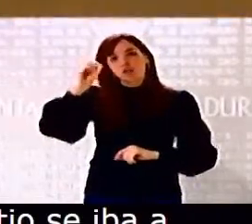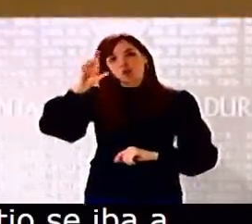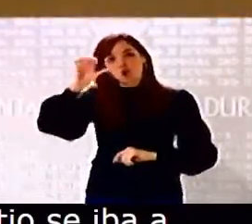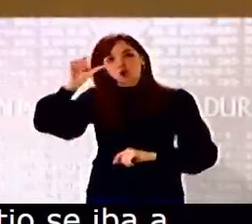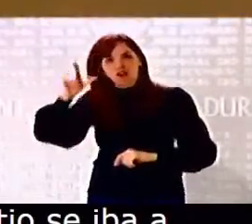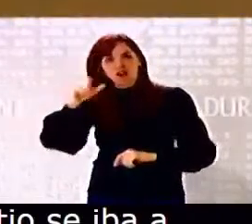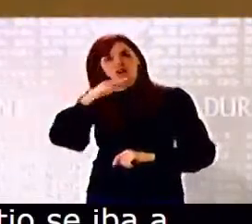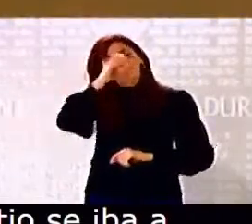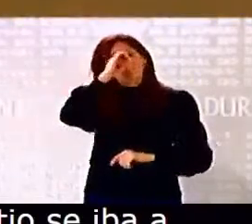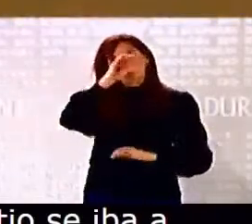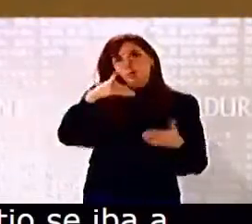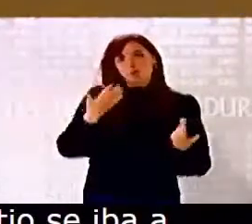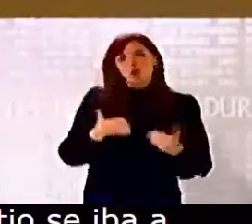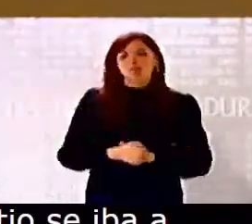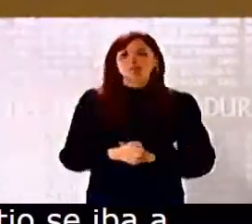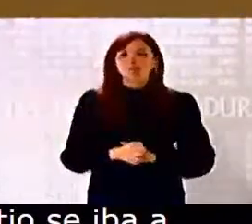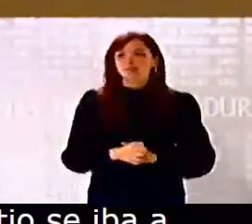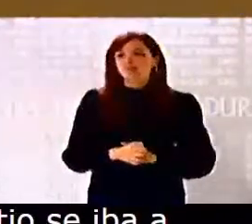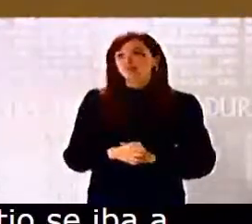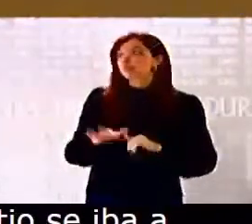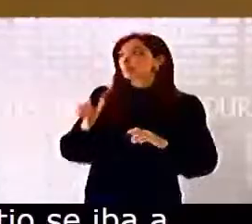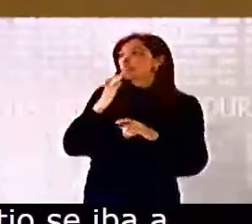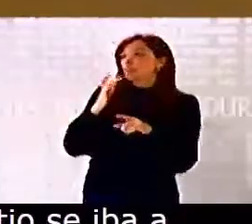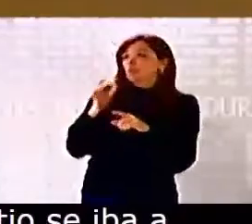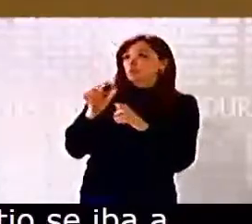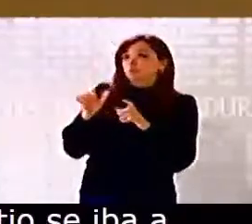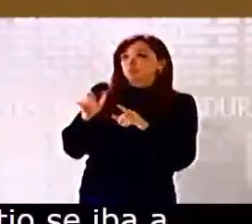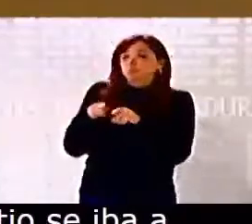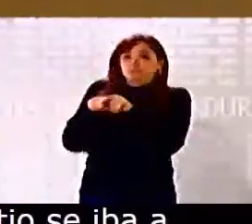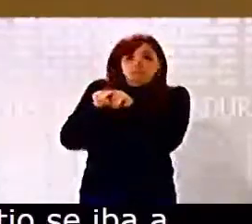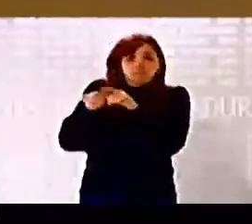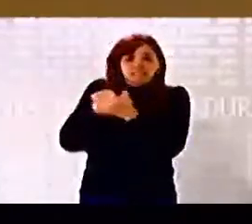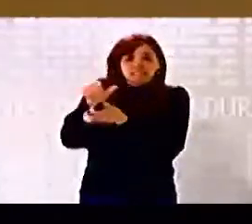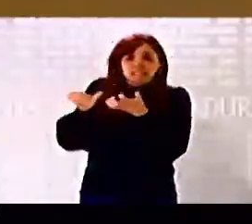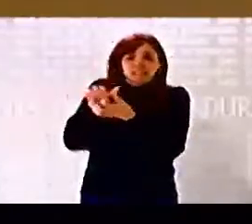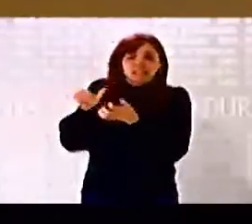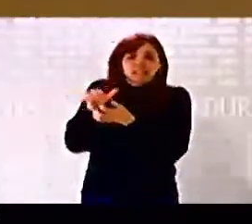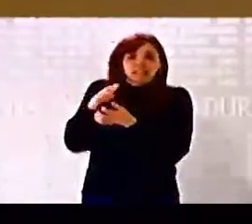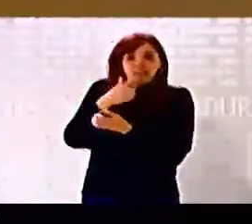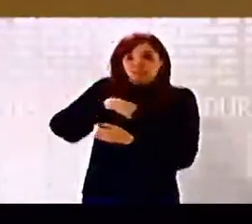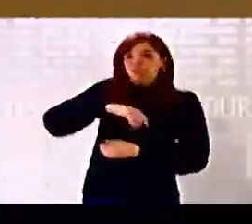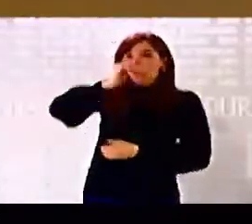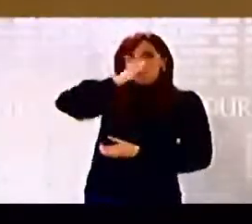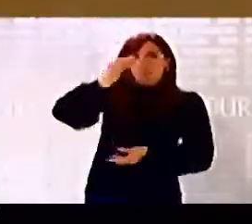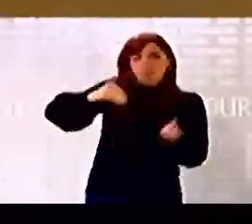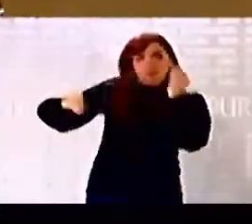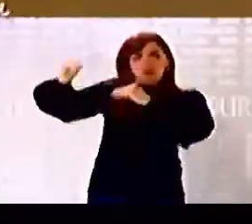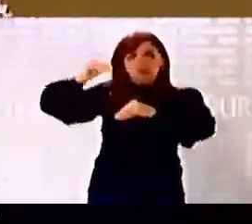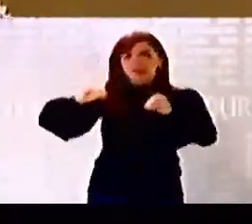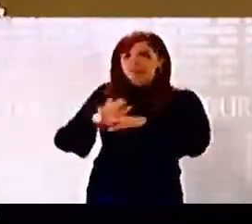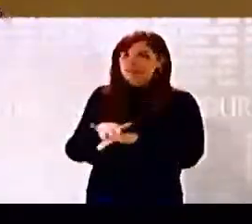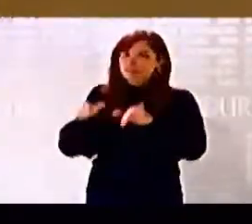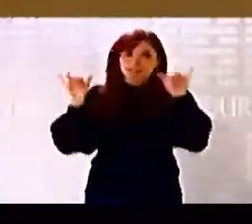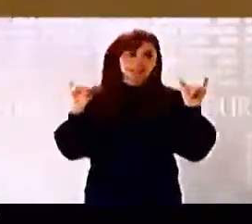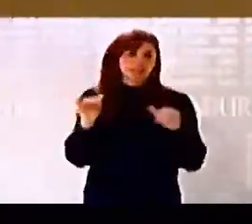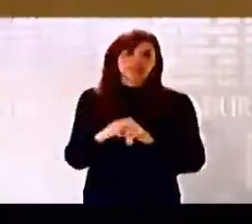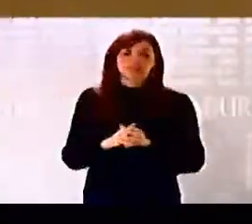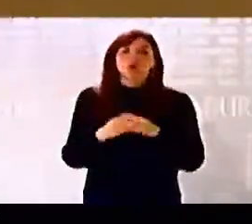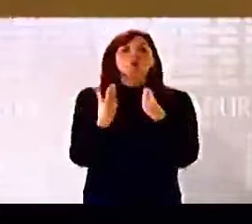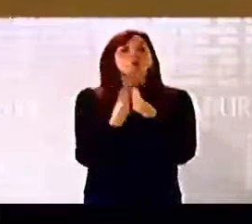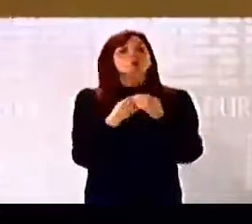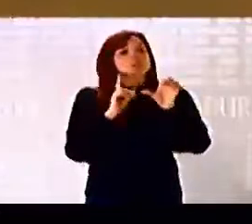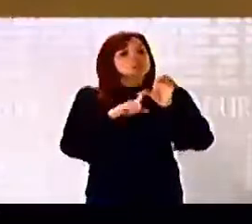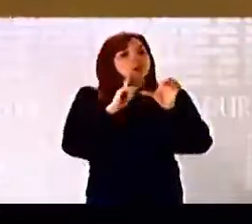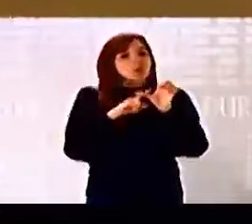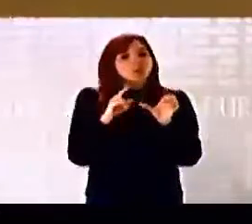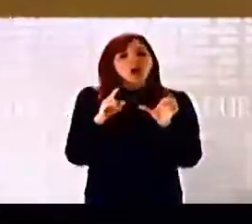menos titulares les añadamos, menos polémicas son. Y la Junta de Extremadura quiere estar exenta